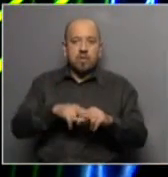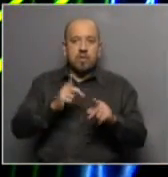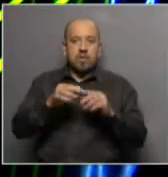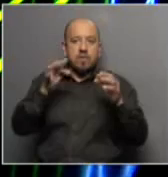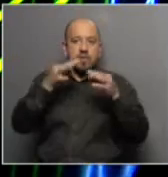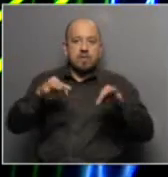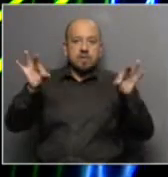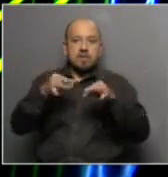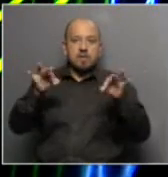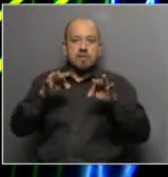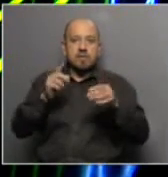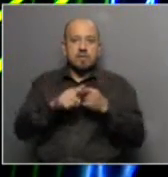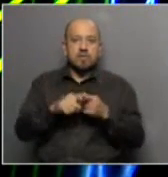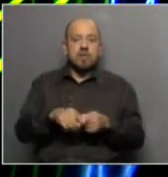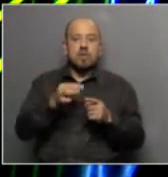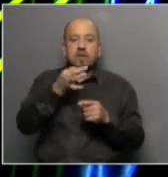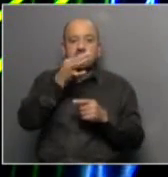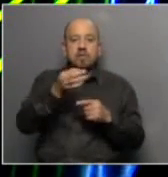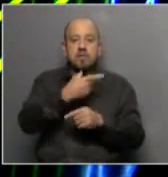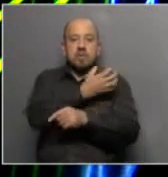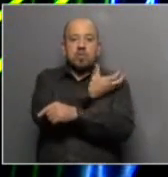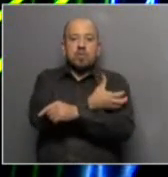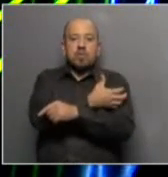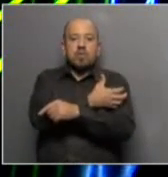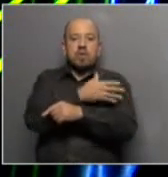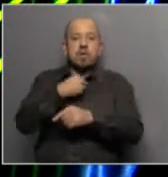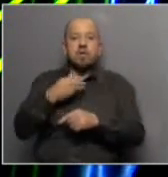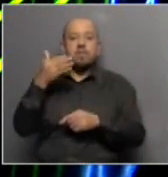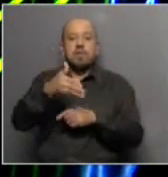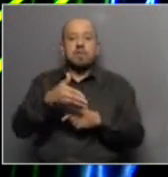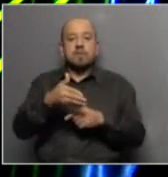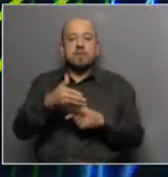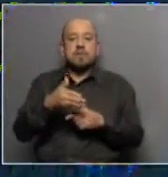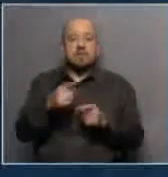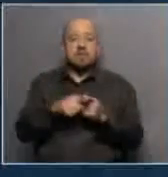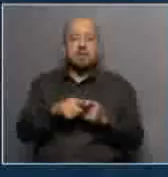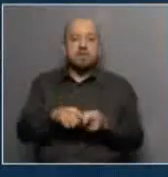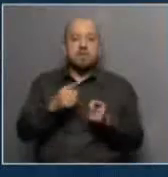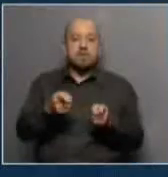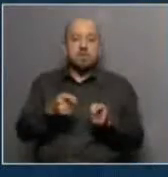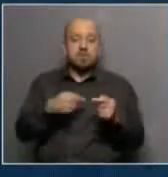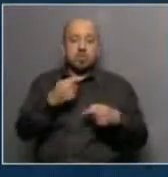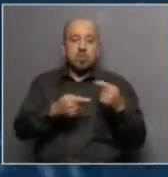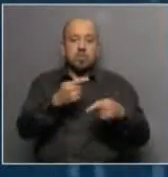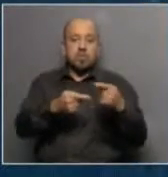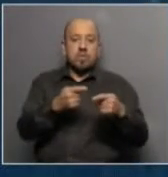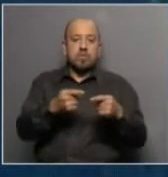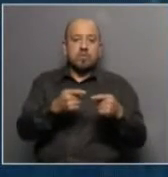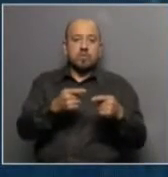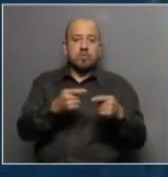canción fabulosa que dice que los pobres empiezan a ir al castillo. Bueno, les va a pasar eso si seguimos reproduciendo la